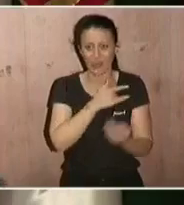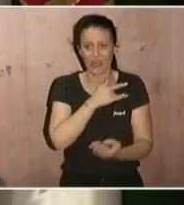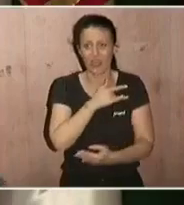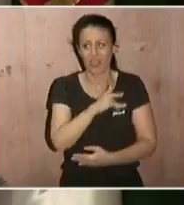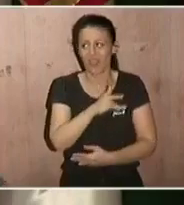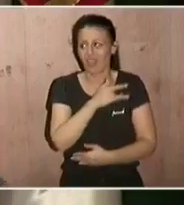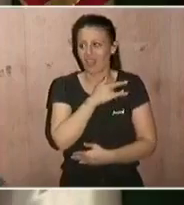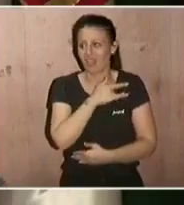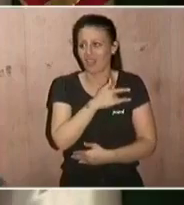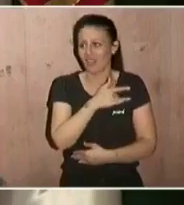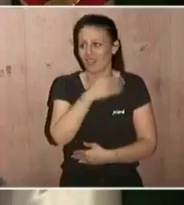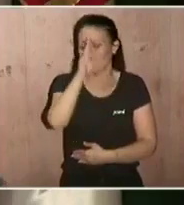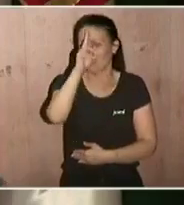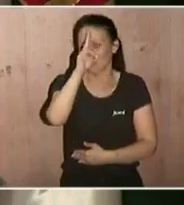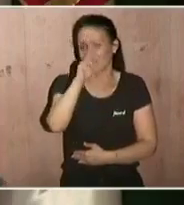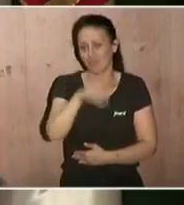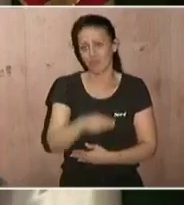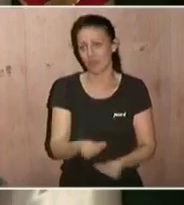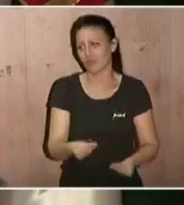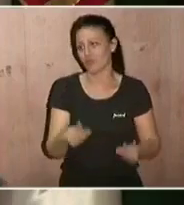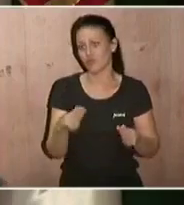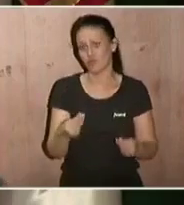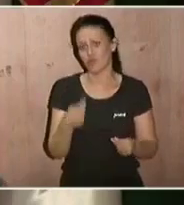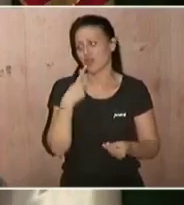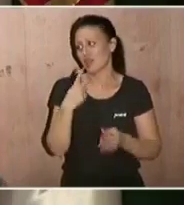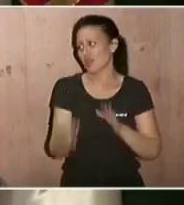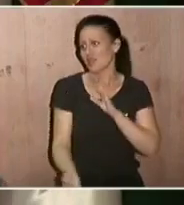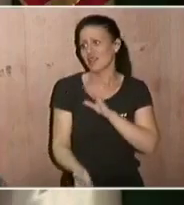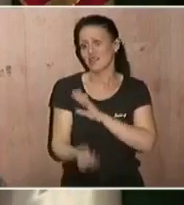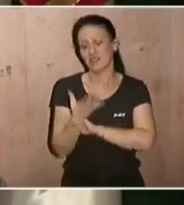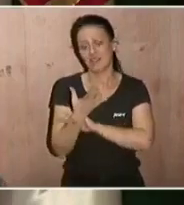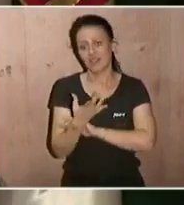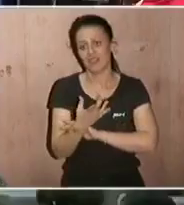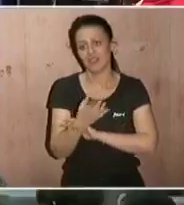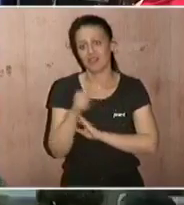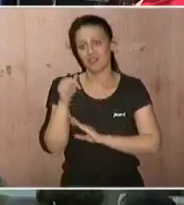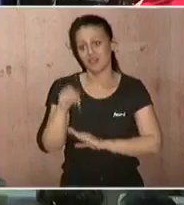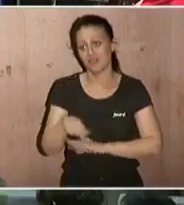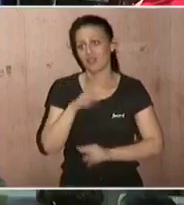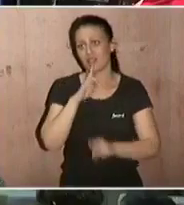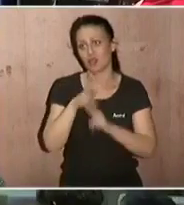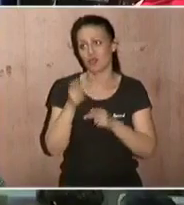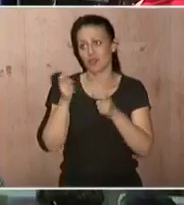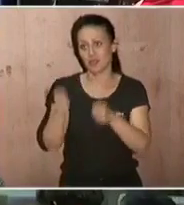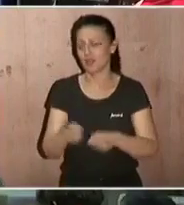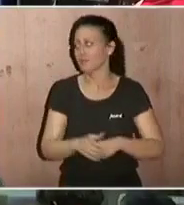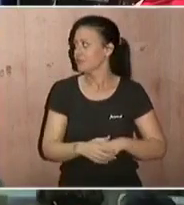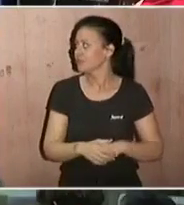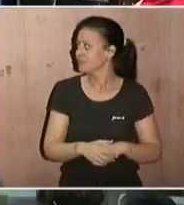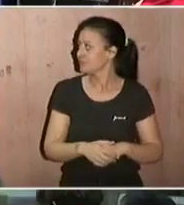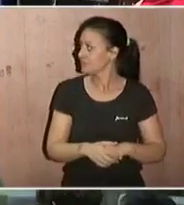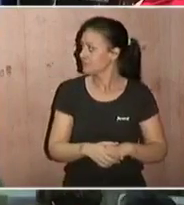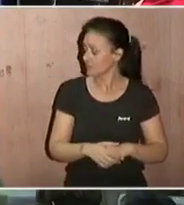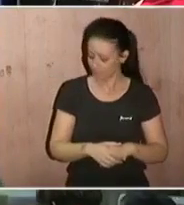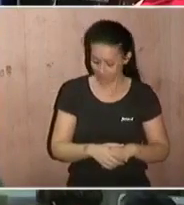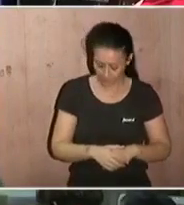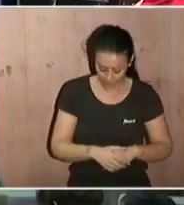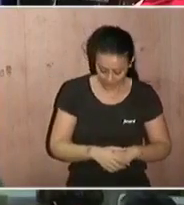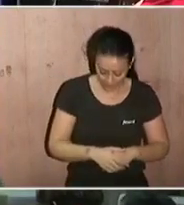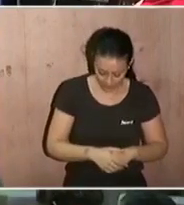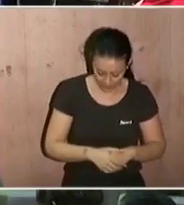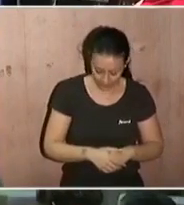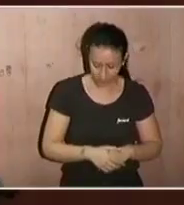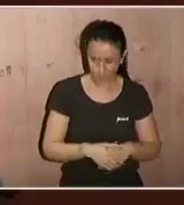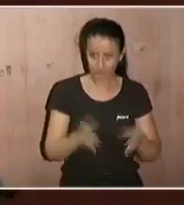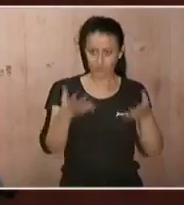al realizar la iniciativa de este nombramiento. Por escrito, dejo testimonio, por escrito